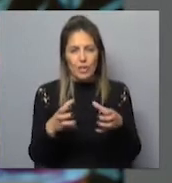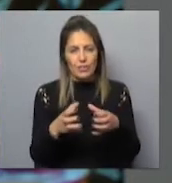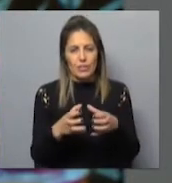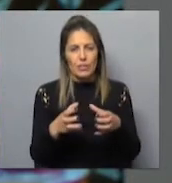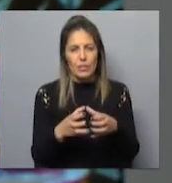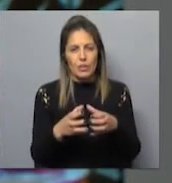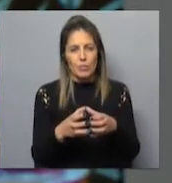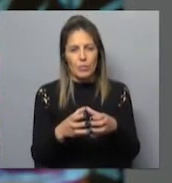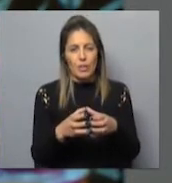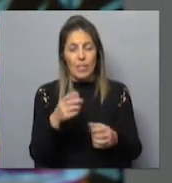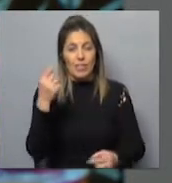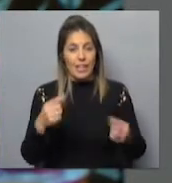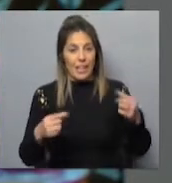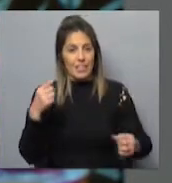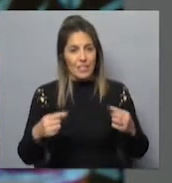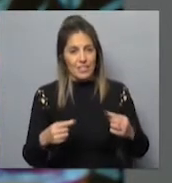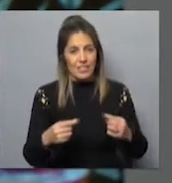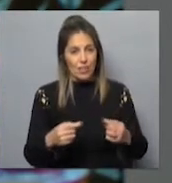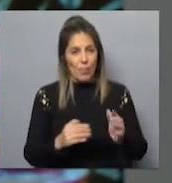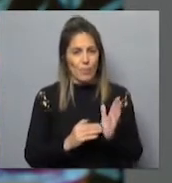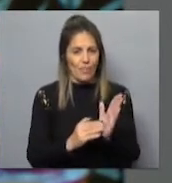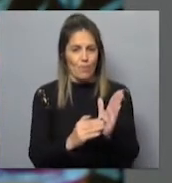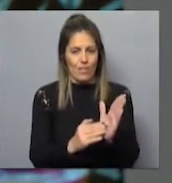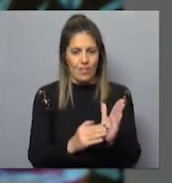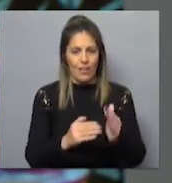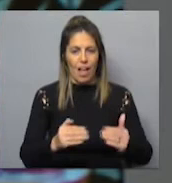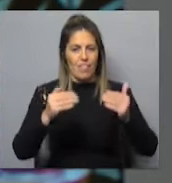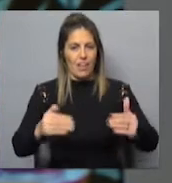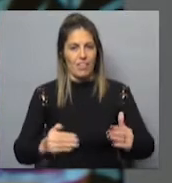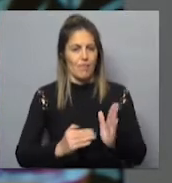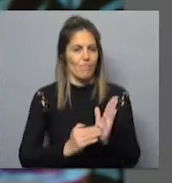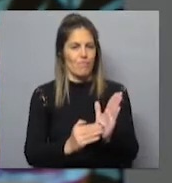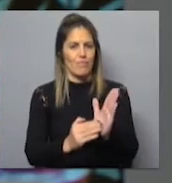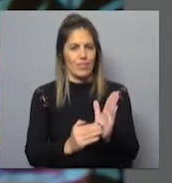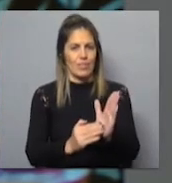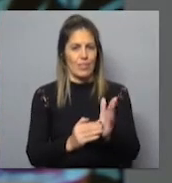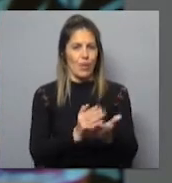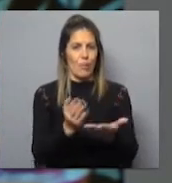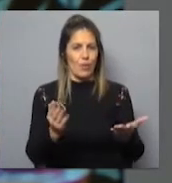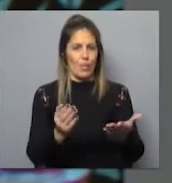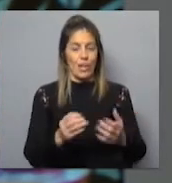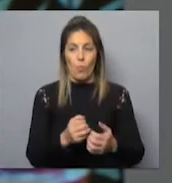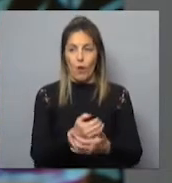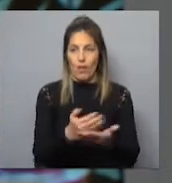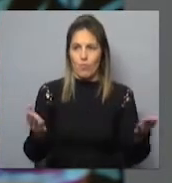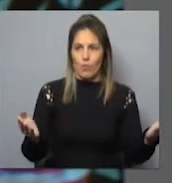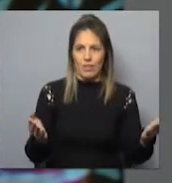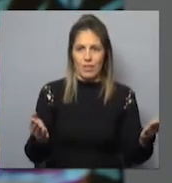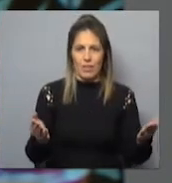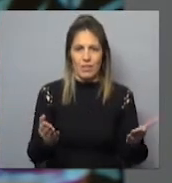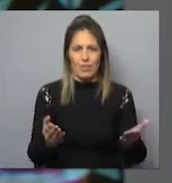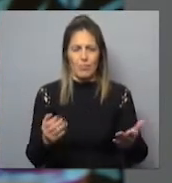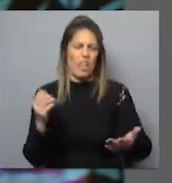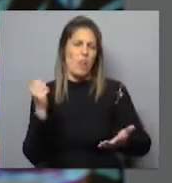de la diversidad nos las poníamos al frente porque eran un golpe más a una mujer trans y